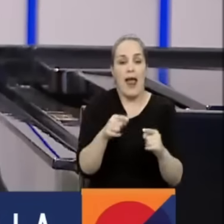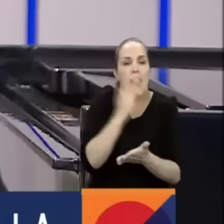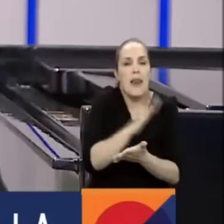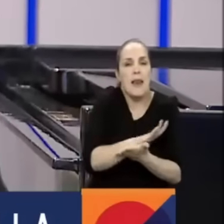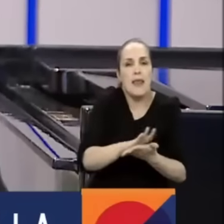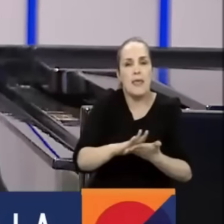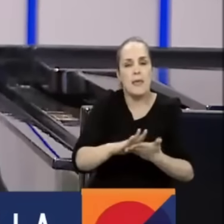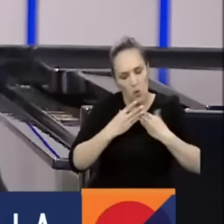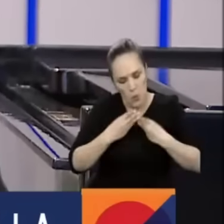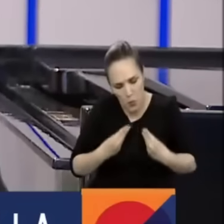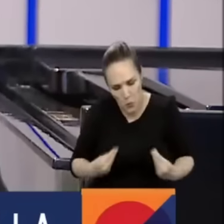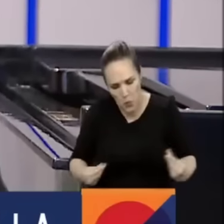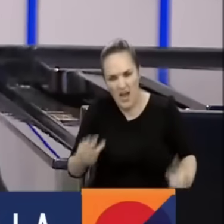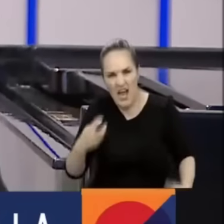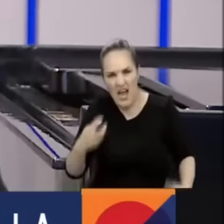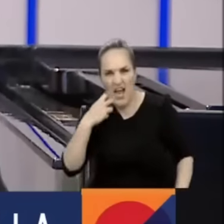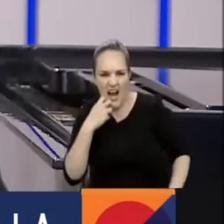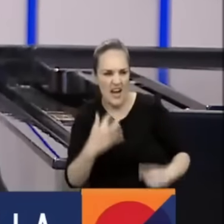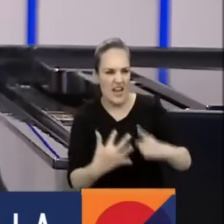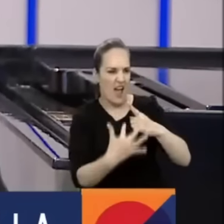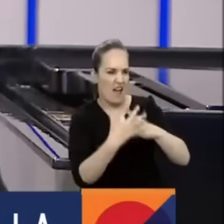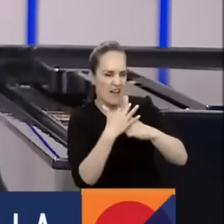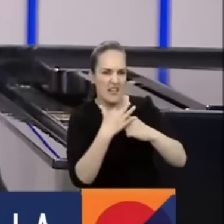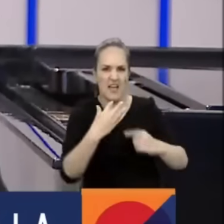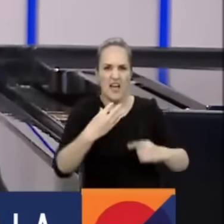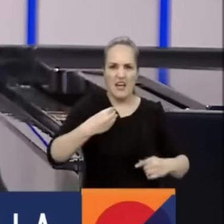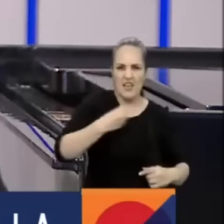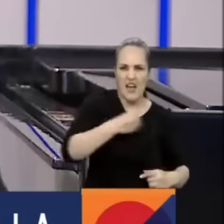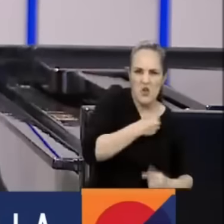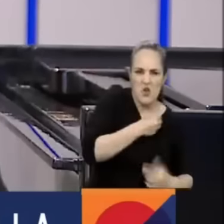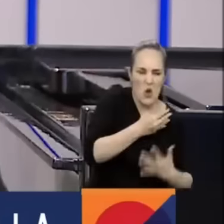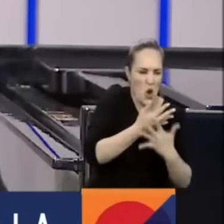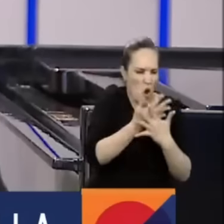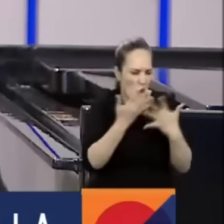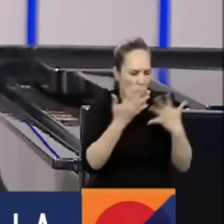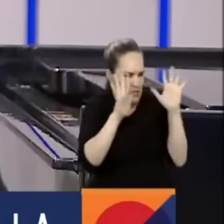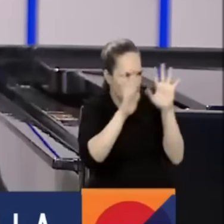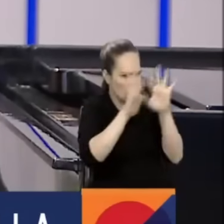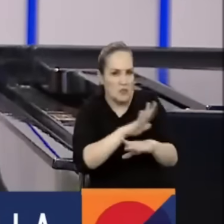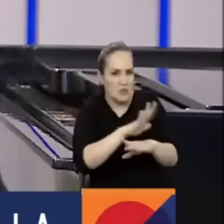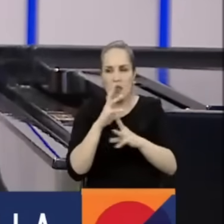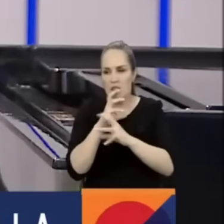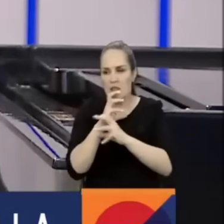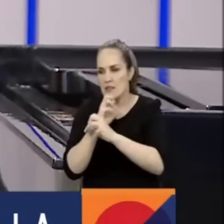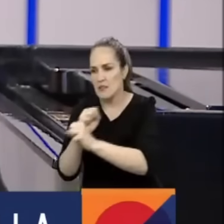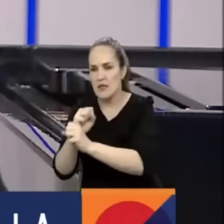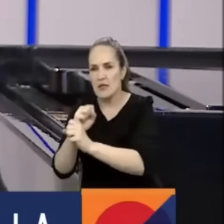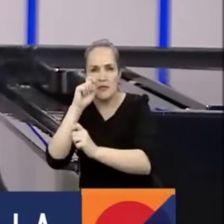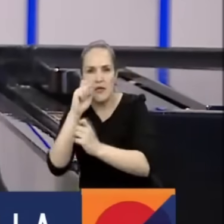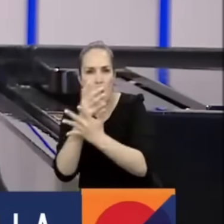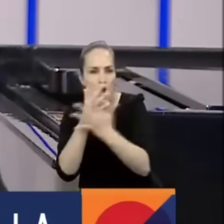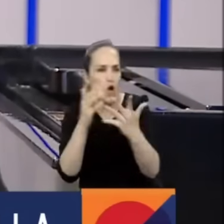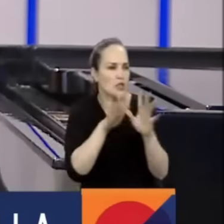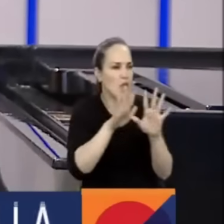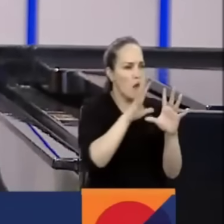lo que implica la carne en la religión católica, ¿no? Desde los placeres de la carne hasta la carne y el cuerpo de Cristo,